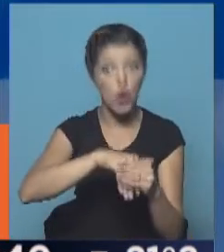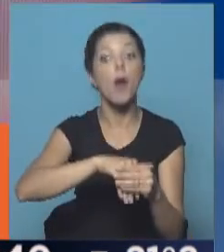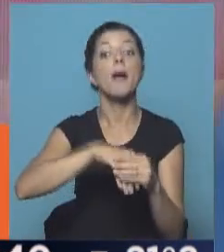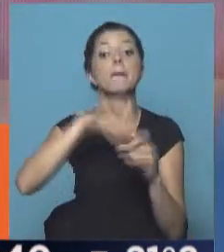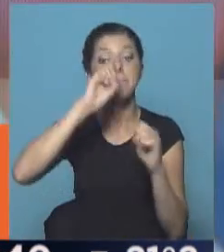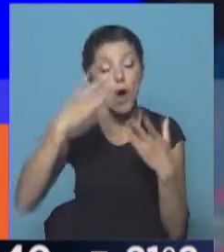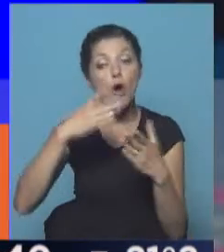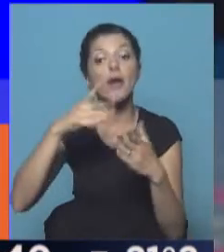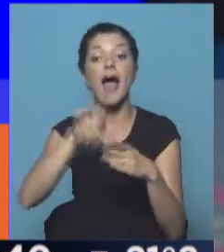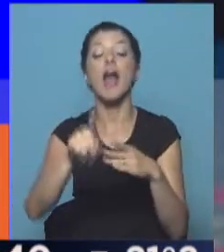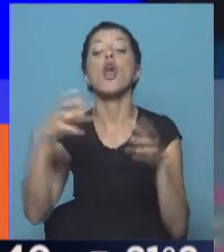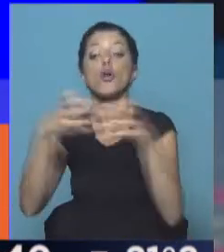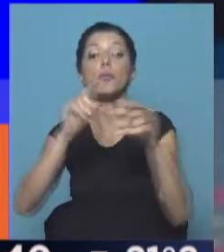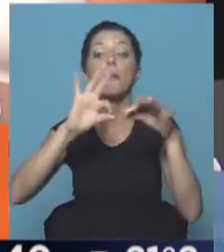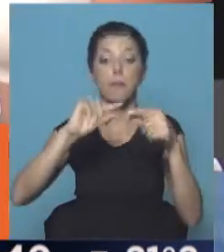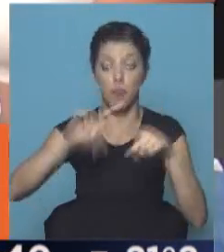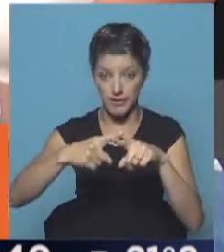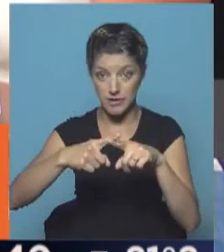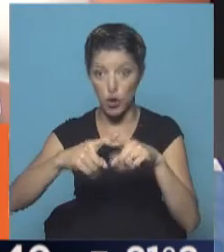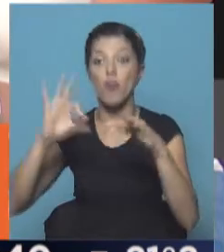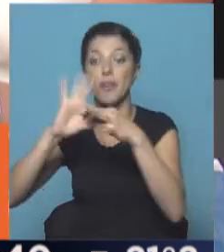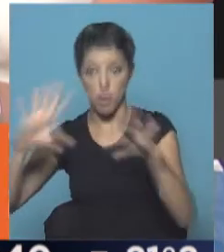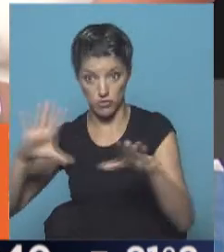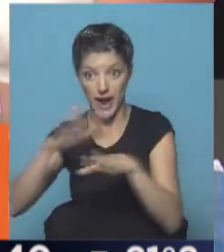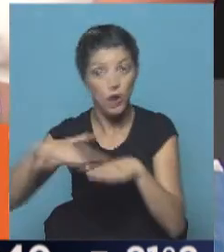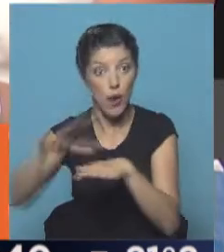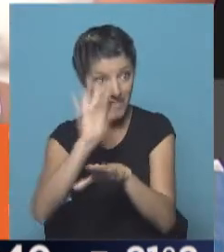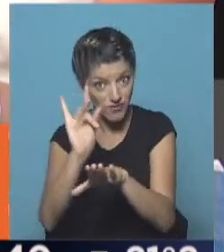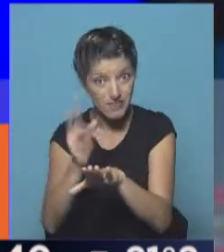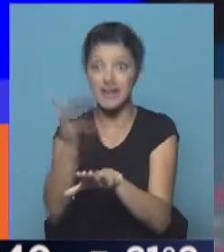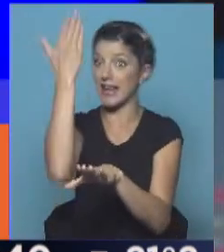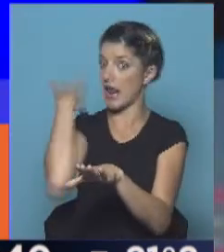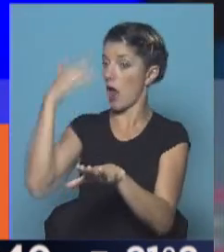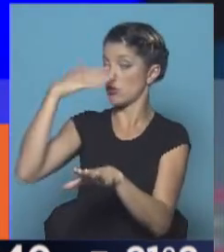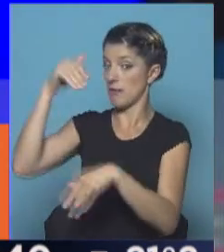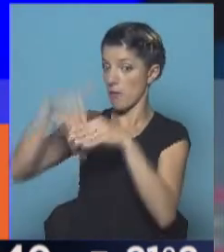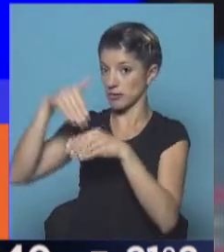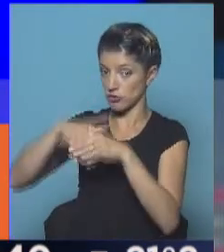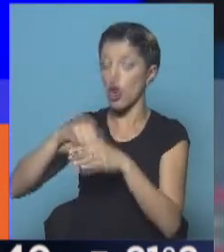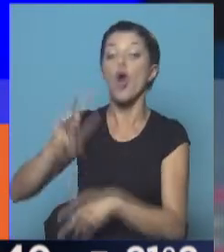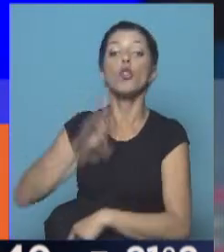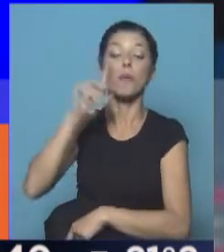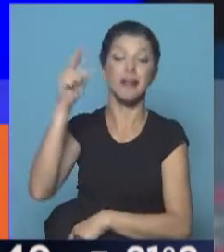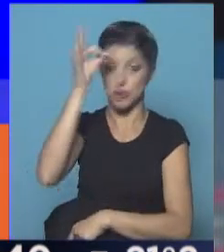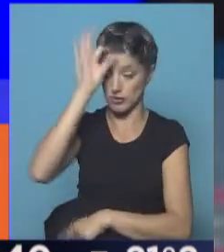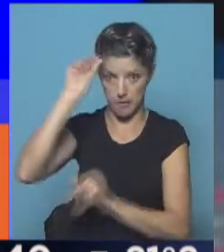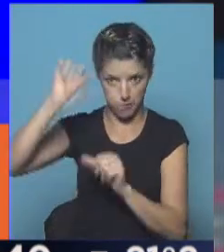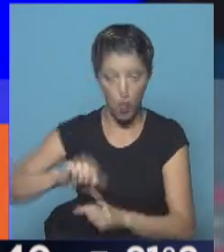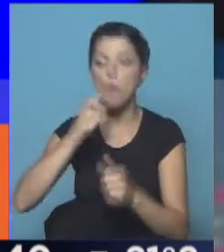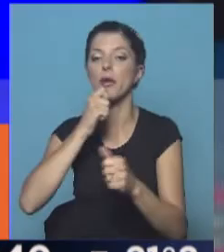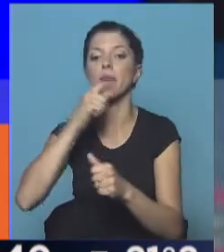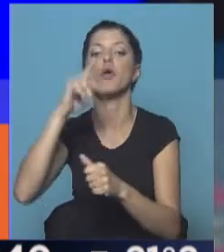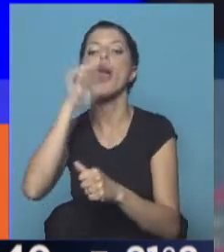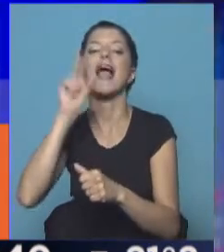a los demócratas, y en estados además difíciles, que en 2012 no le fue bien. Carolina del Norte, los republicanos